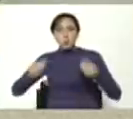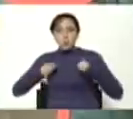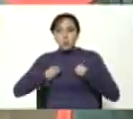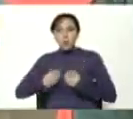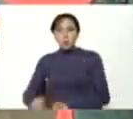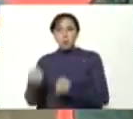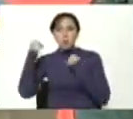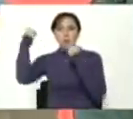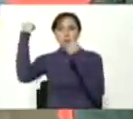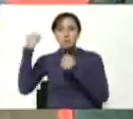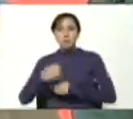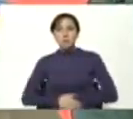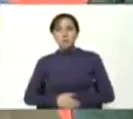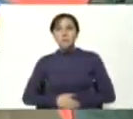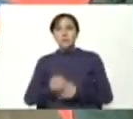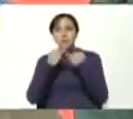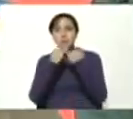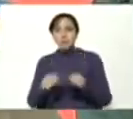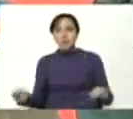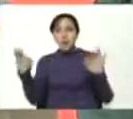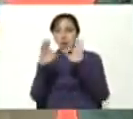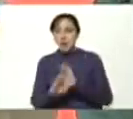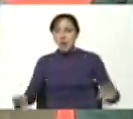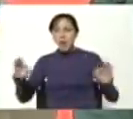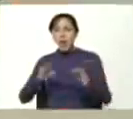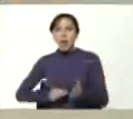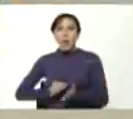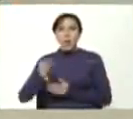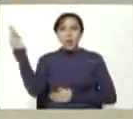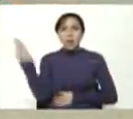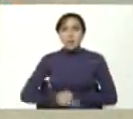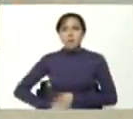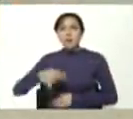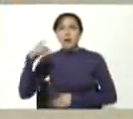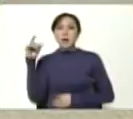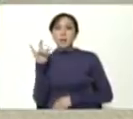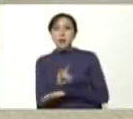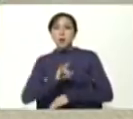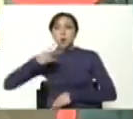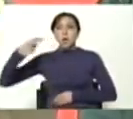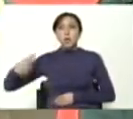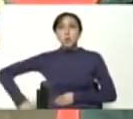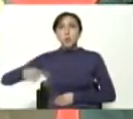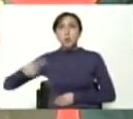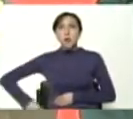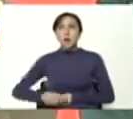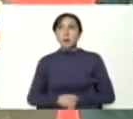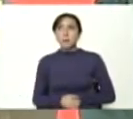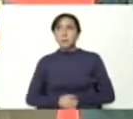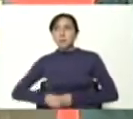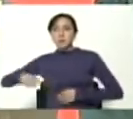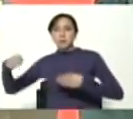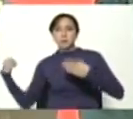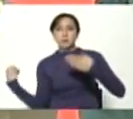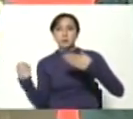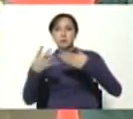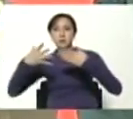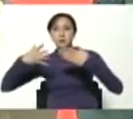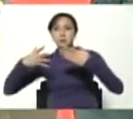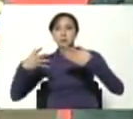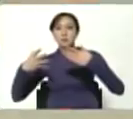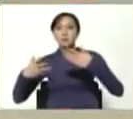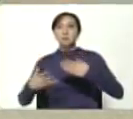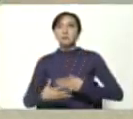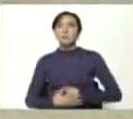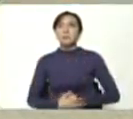venceremos. Independencia o nada, leales siempre. Traidores nunca. El sol de Venezuela nace en el